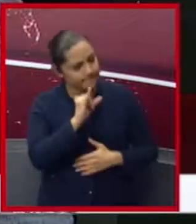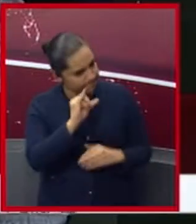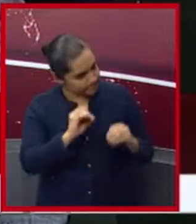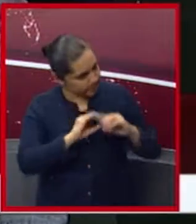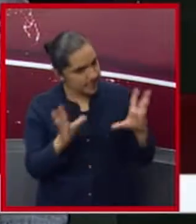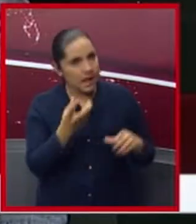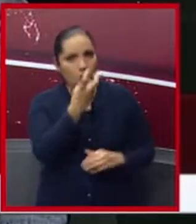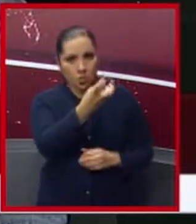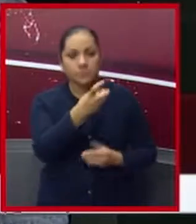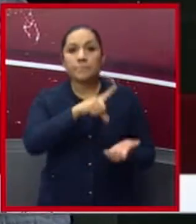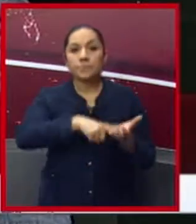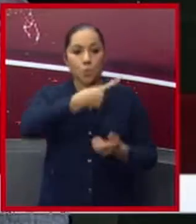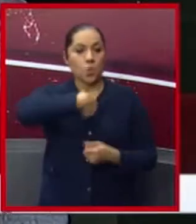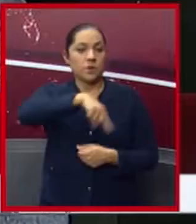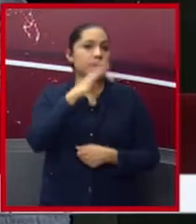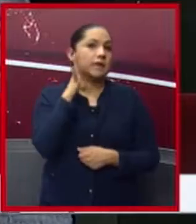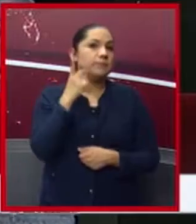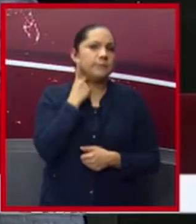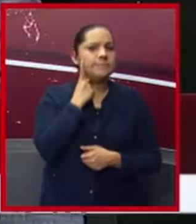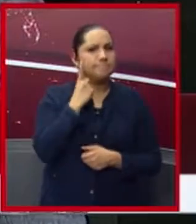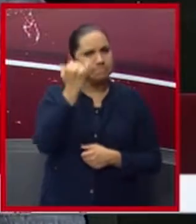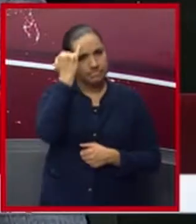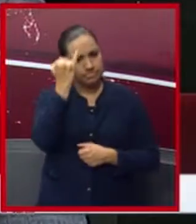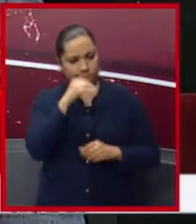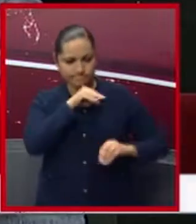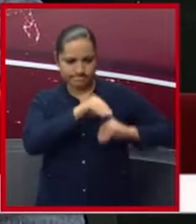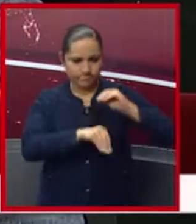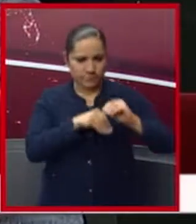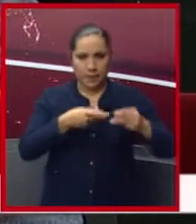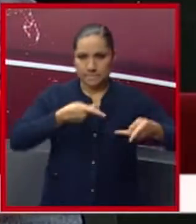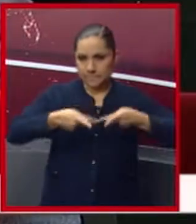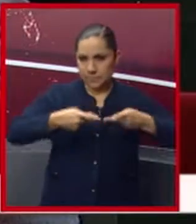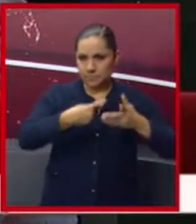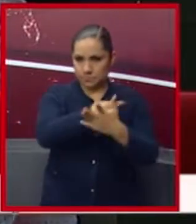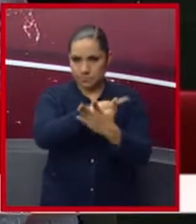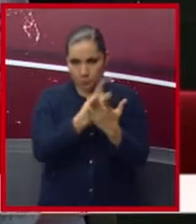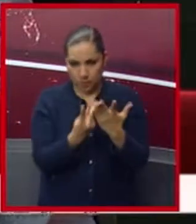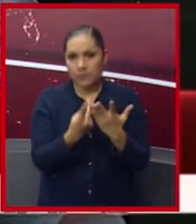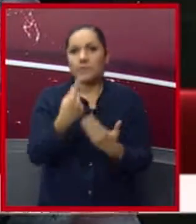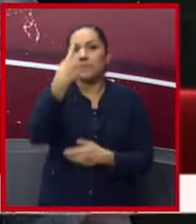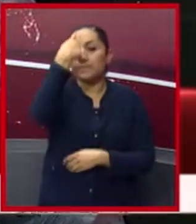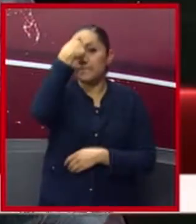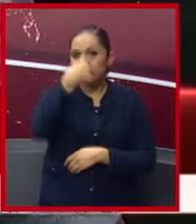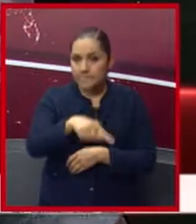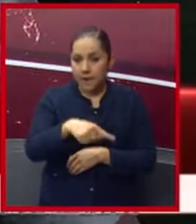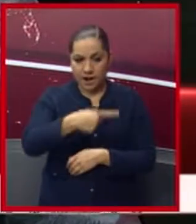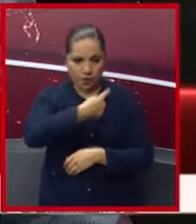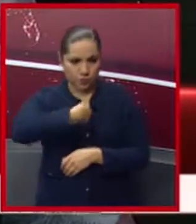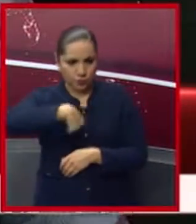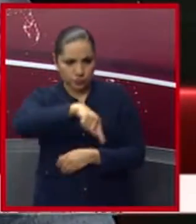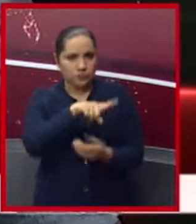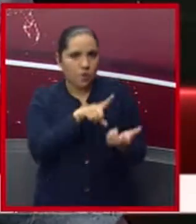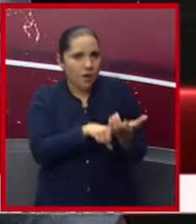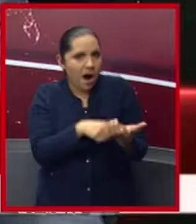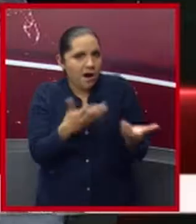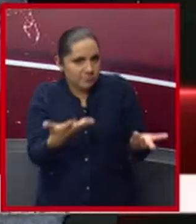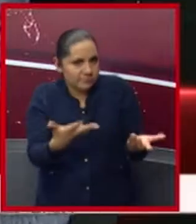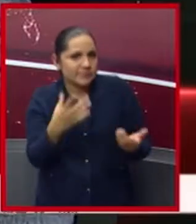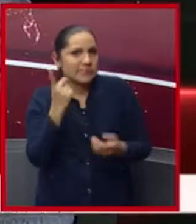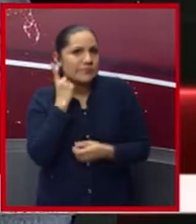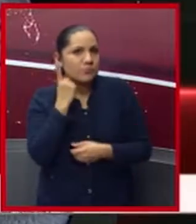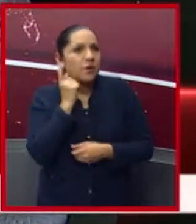decidió diseñar e instrumentar una estrategia que nos permitiera como Cámara, como diputados,